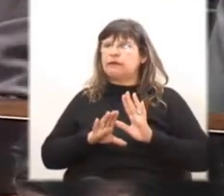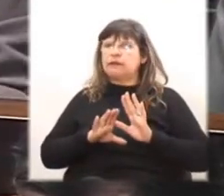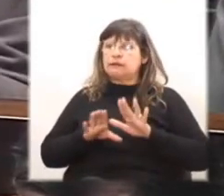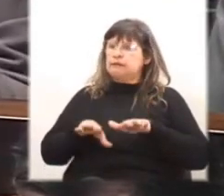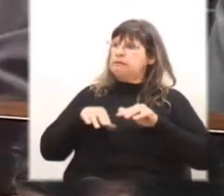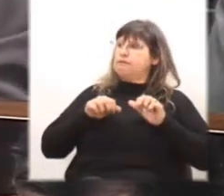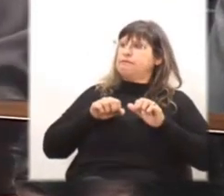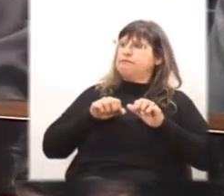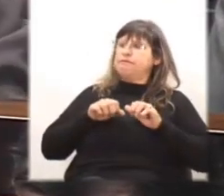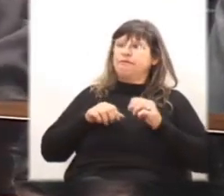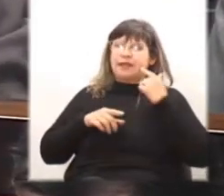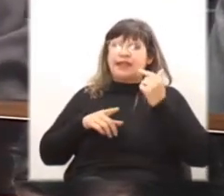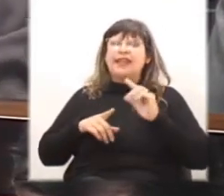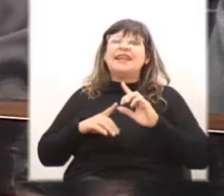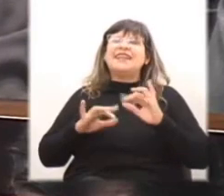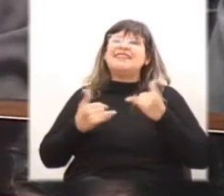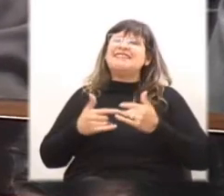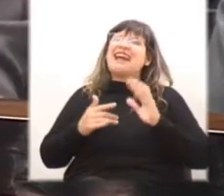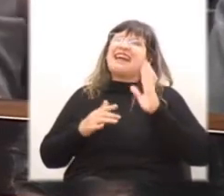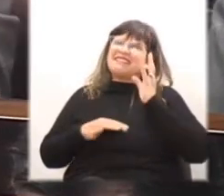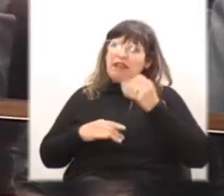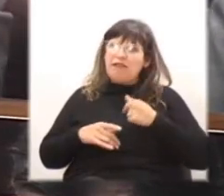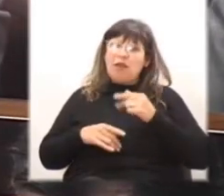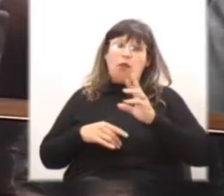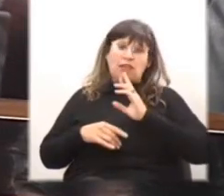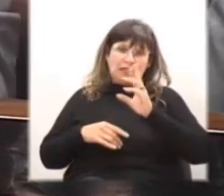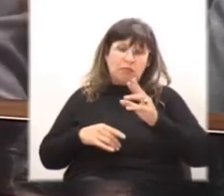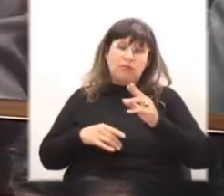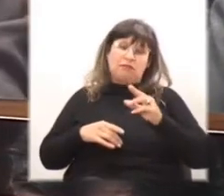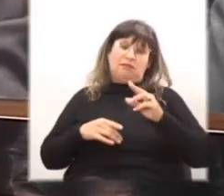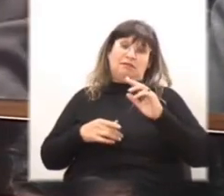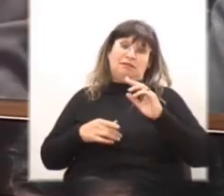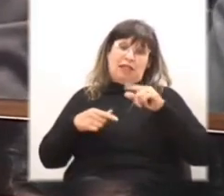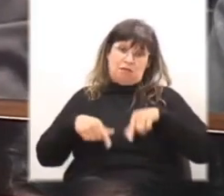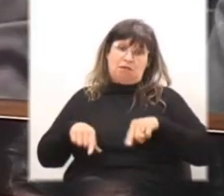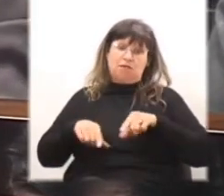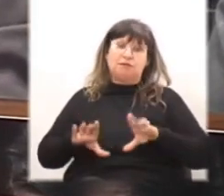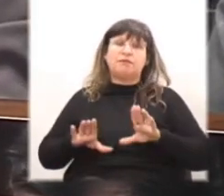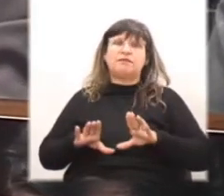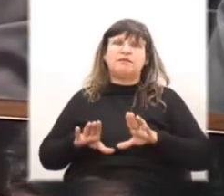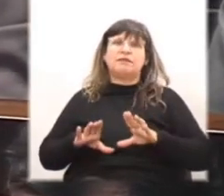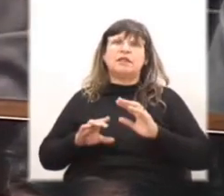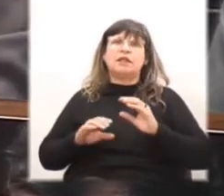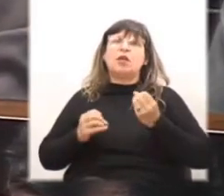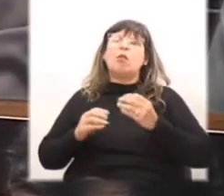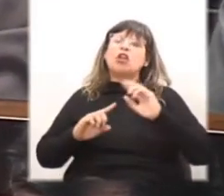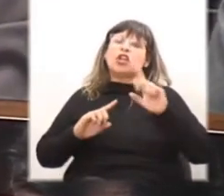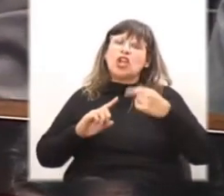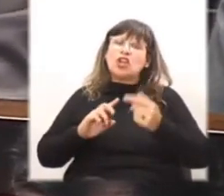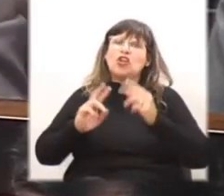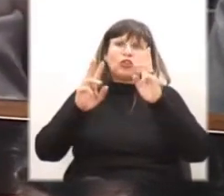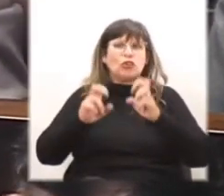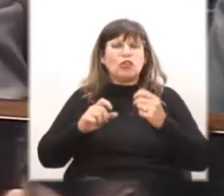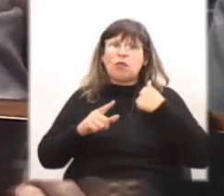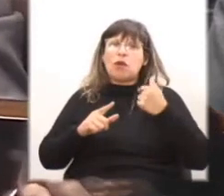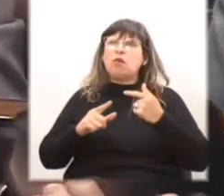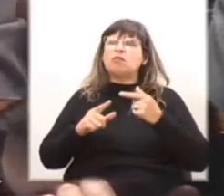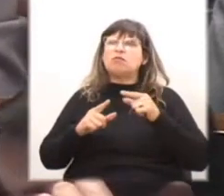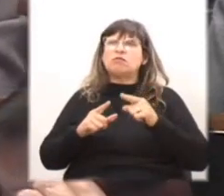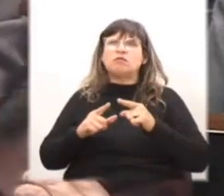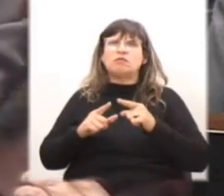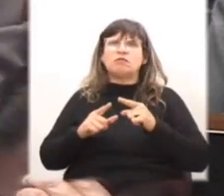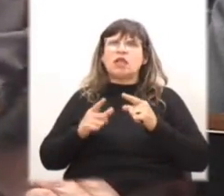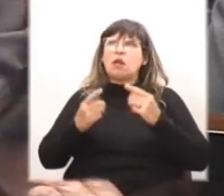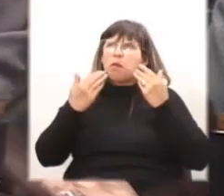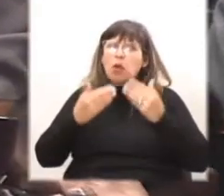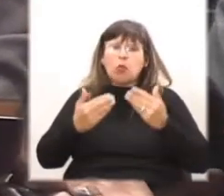Y ya sabemos la respuesta del ministro, del señor canciller, porque en otros temas hemos hecho respuestas